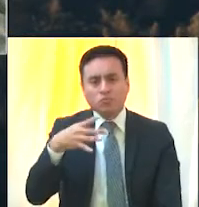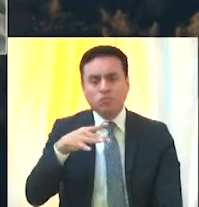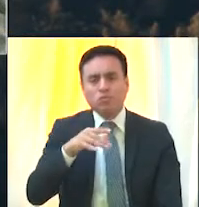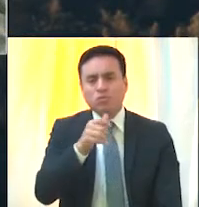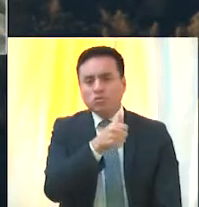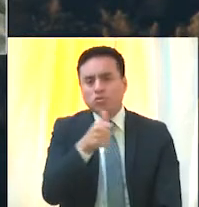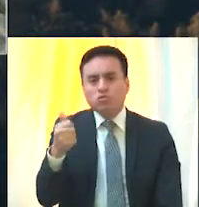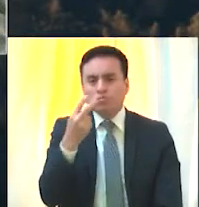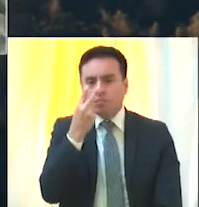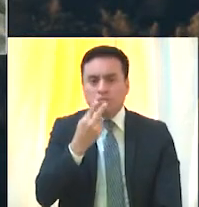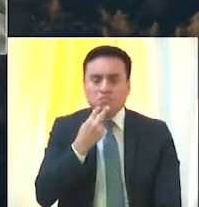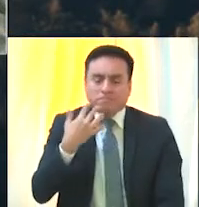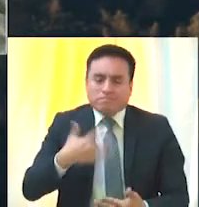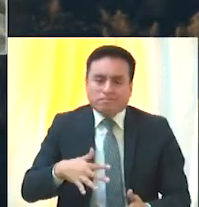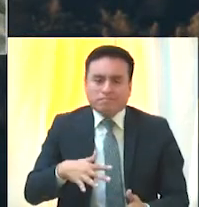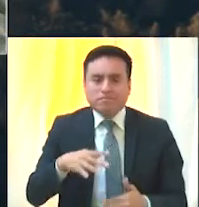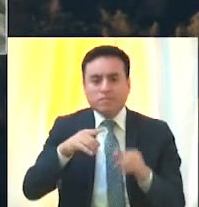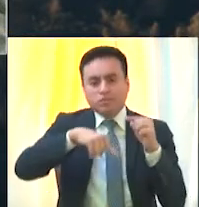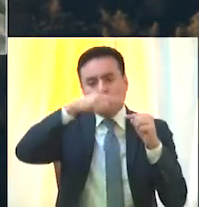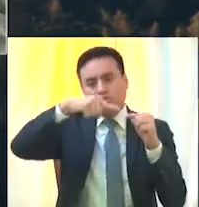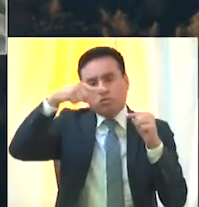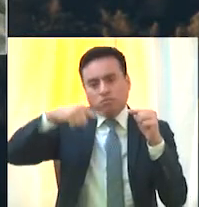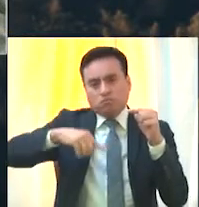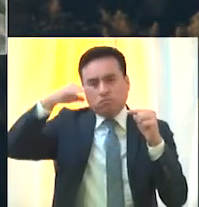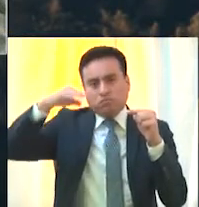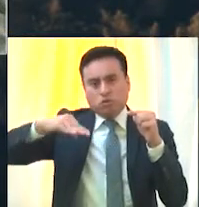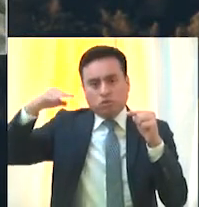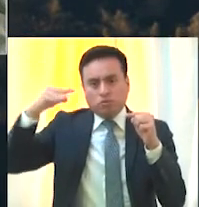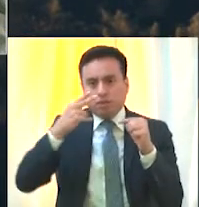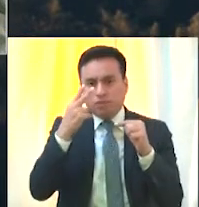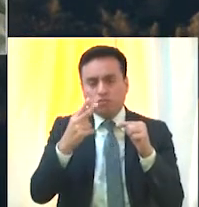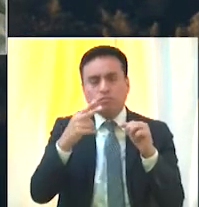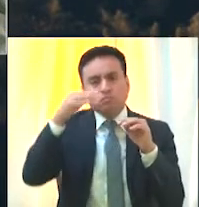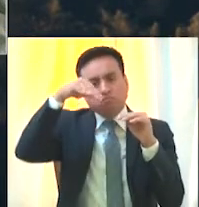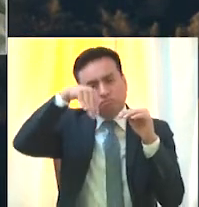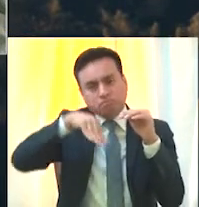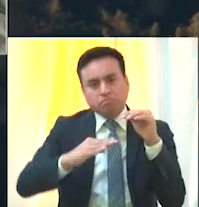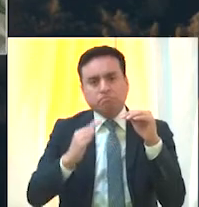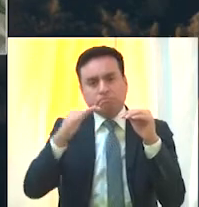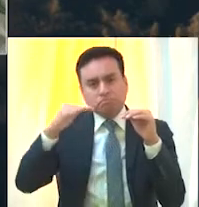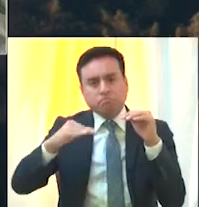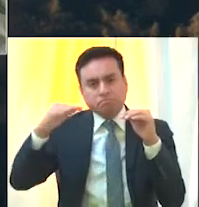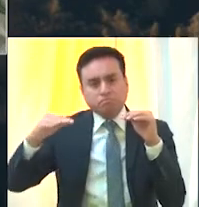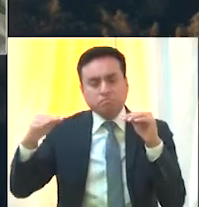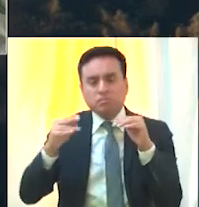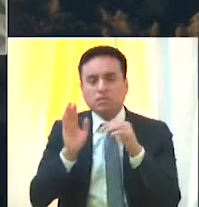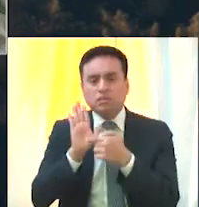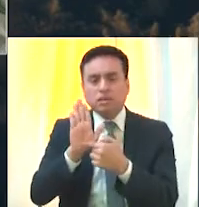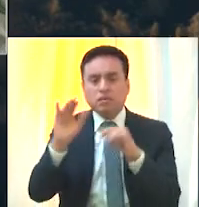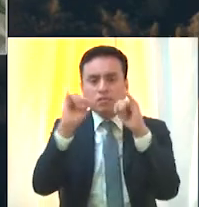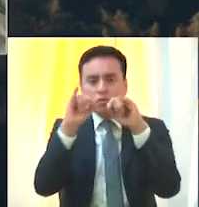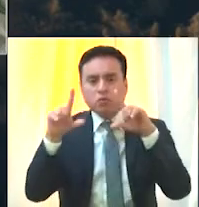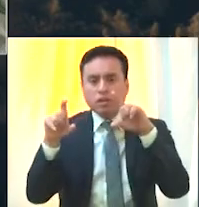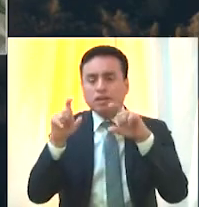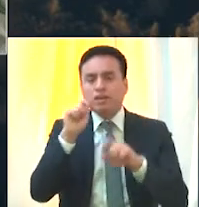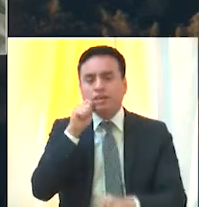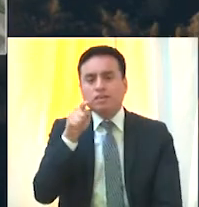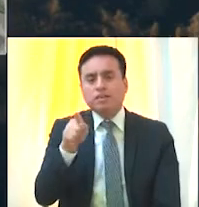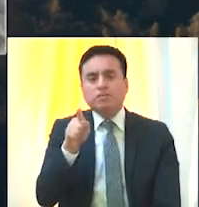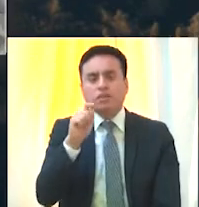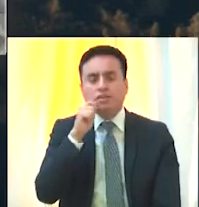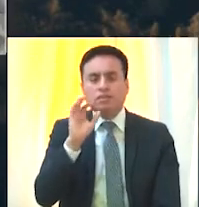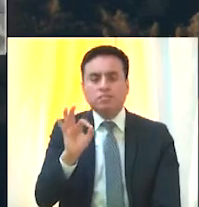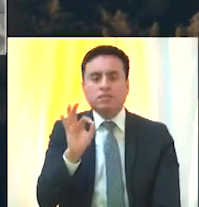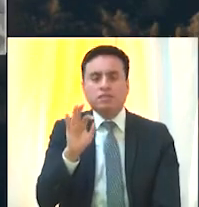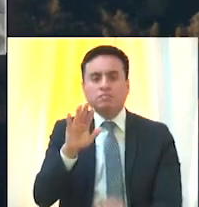hemos vivido. Vemos estas fluctuaciones muy fuertes, especialmente de precipitación, y que quiero encapsular en esta figura. Este es exactamente